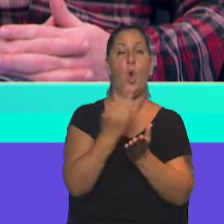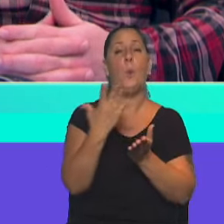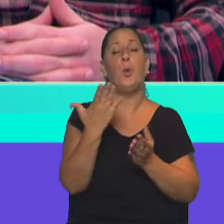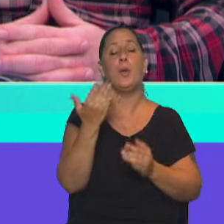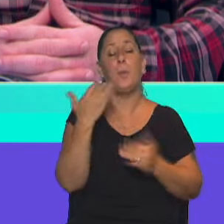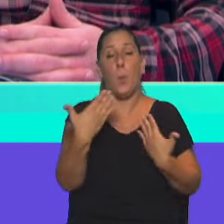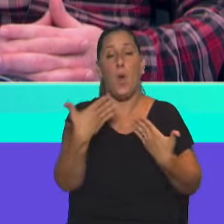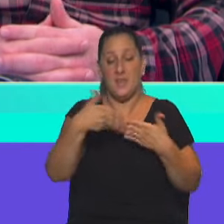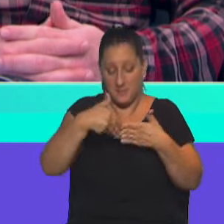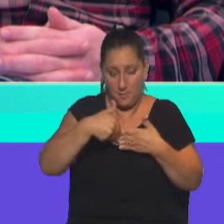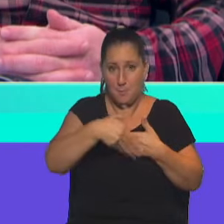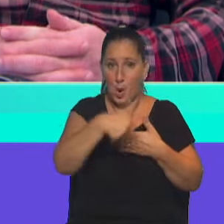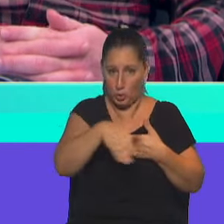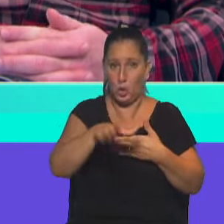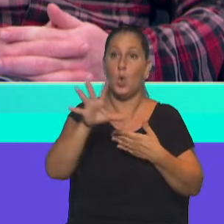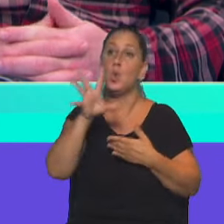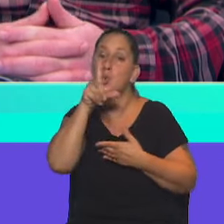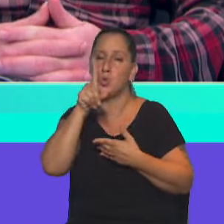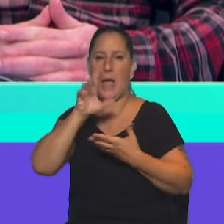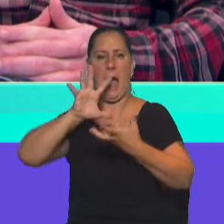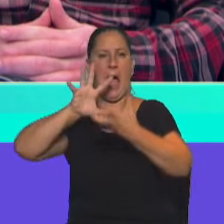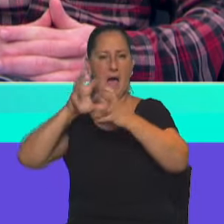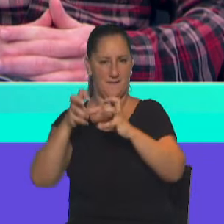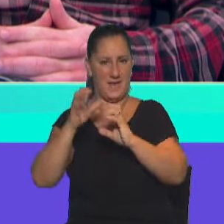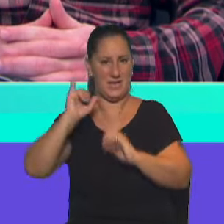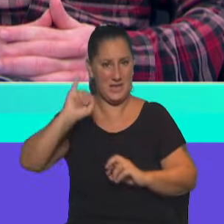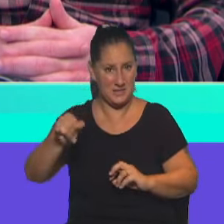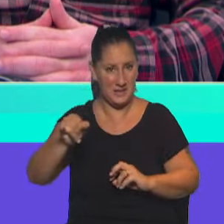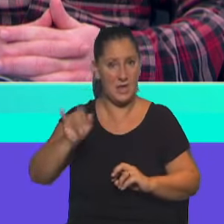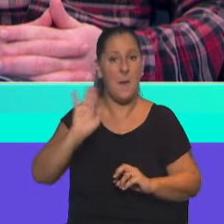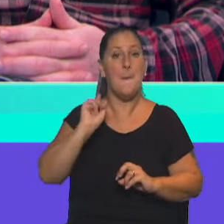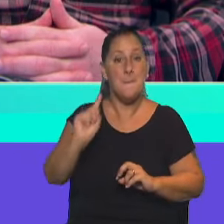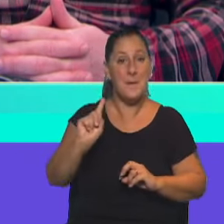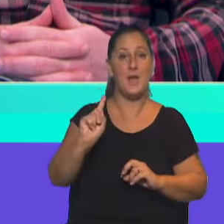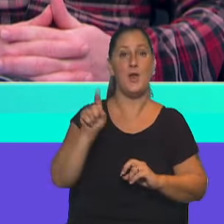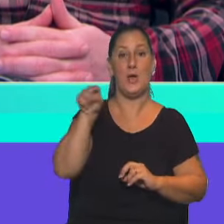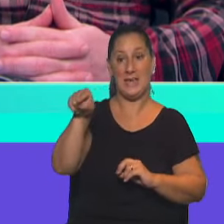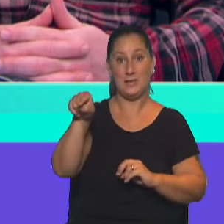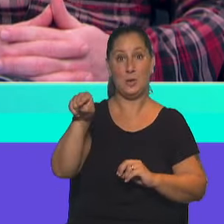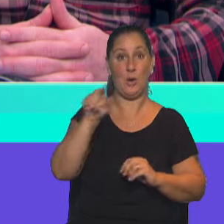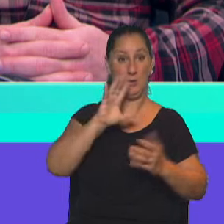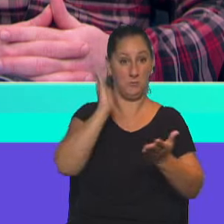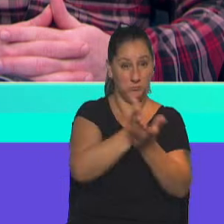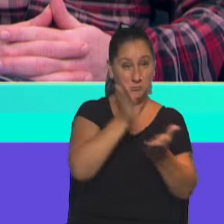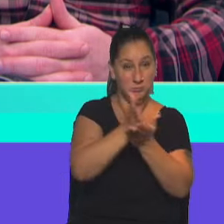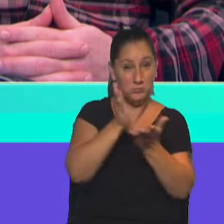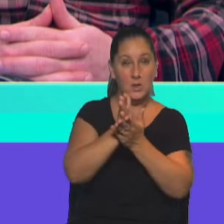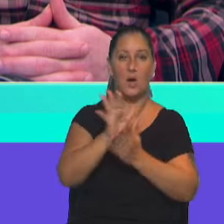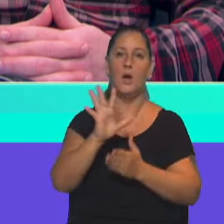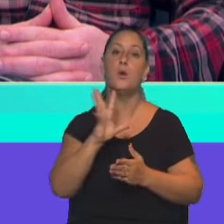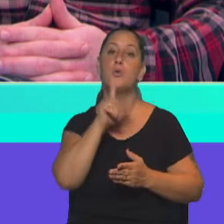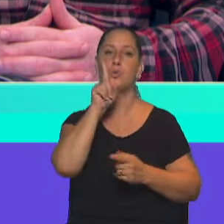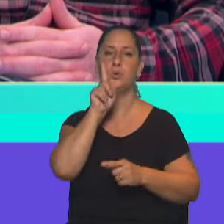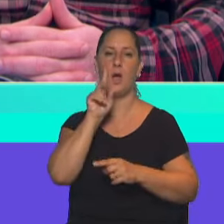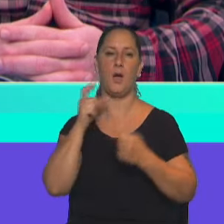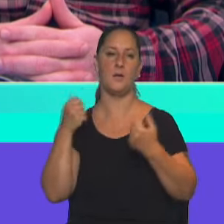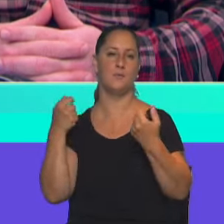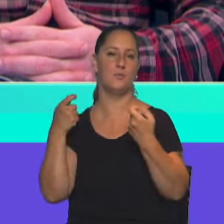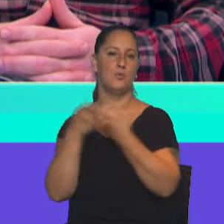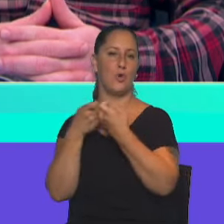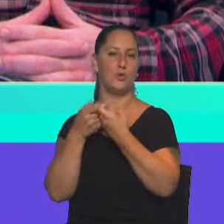plazo afecten a rusia pero lo que van a lograr es que rusia se acerque más que nunca china y eso por supuesto que no le conviene ni eeuu